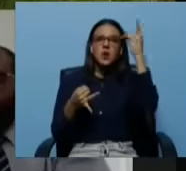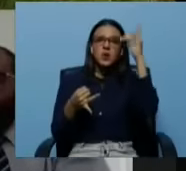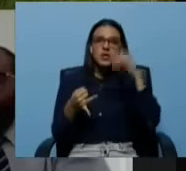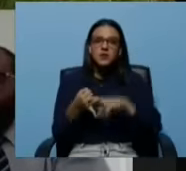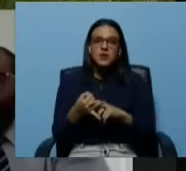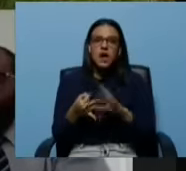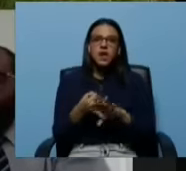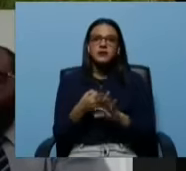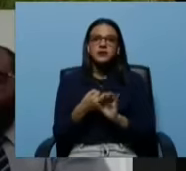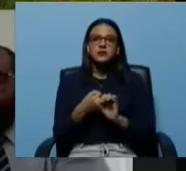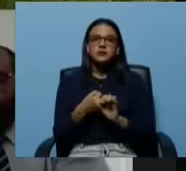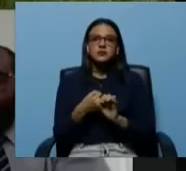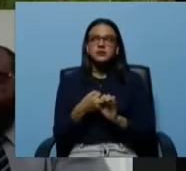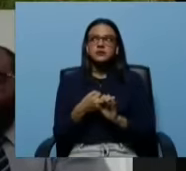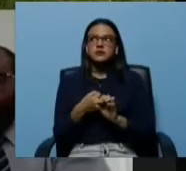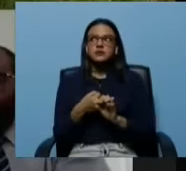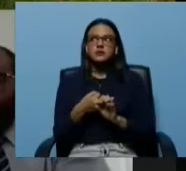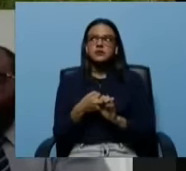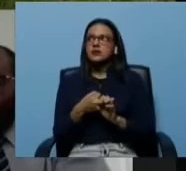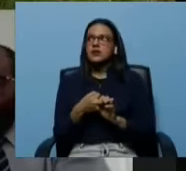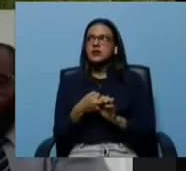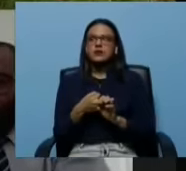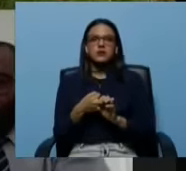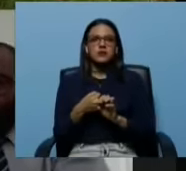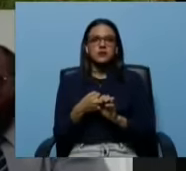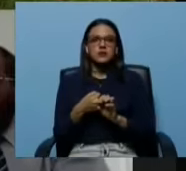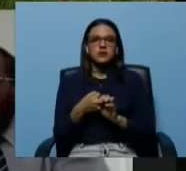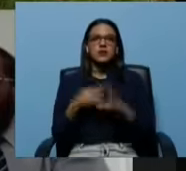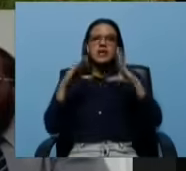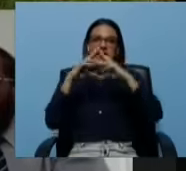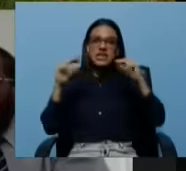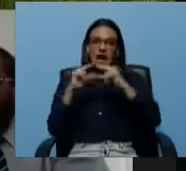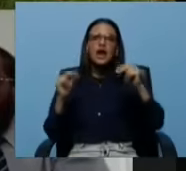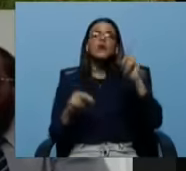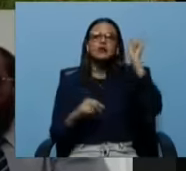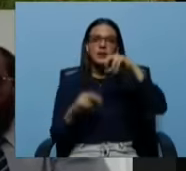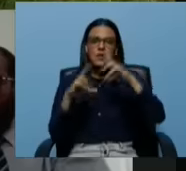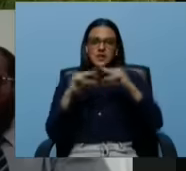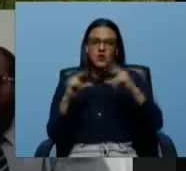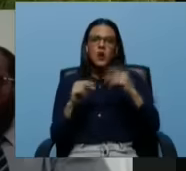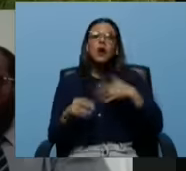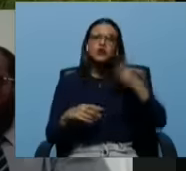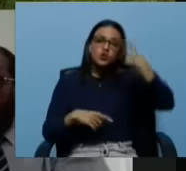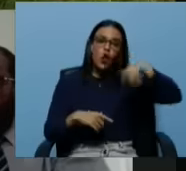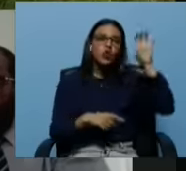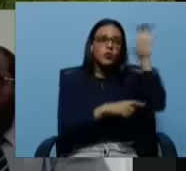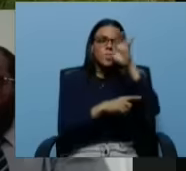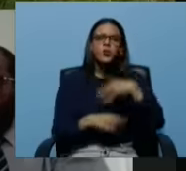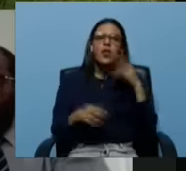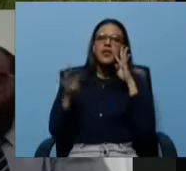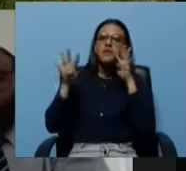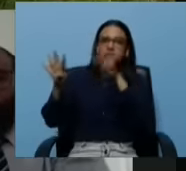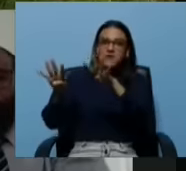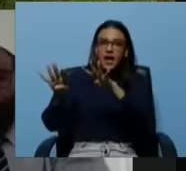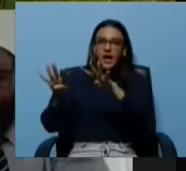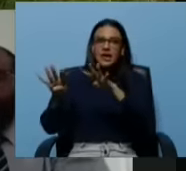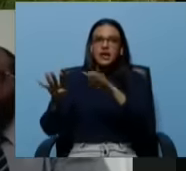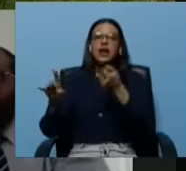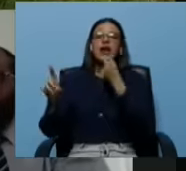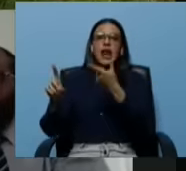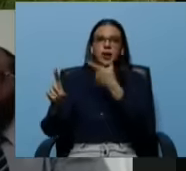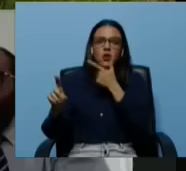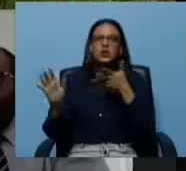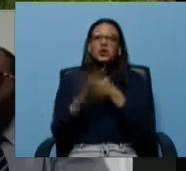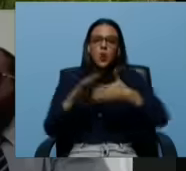y más allá del más allá, puedan ver precisamente la hermosura de lo que es la